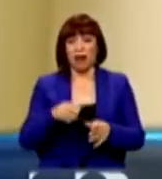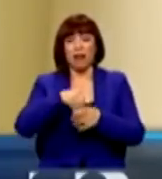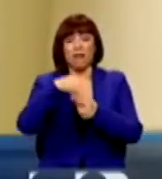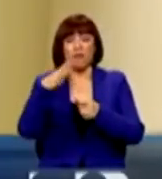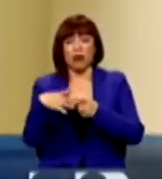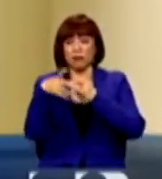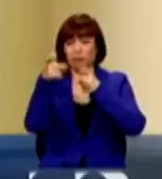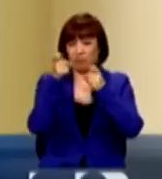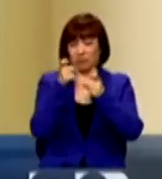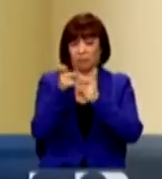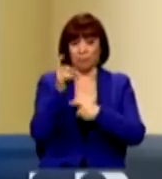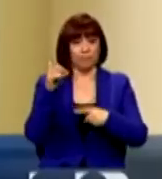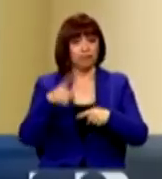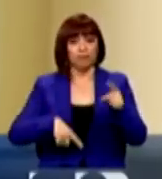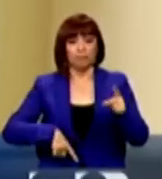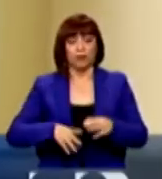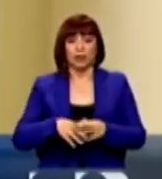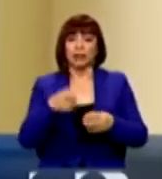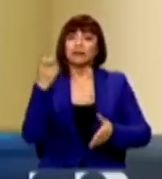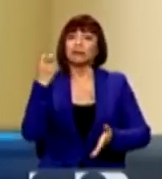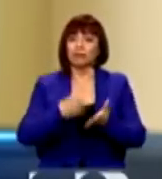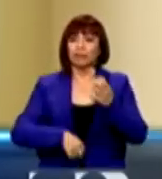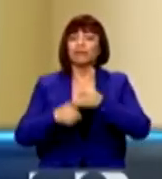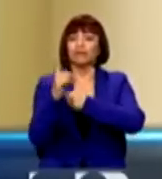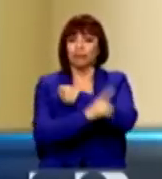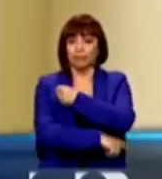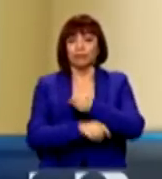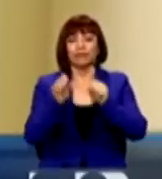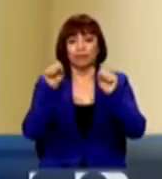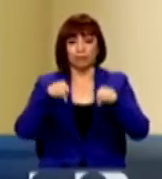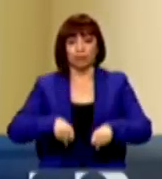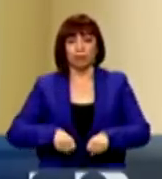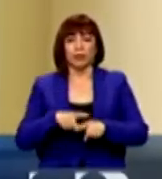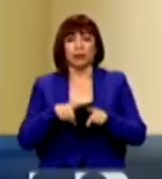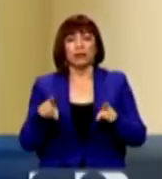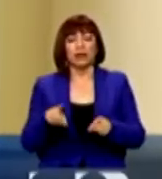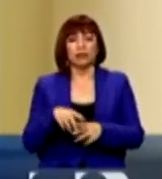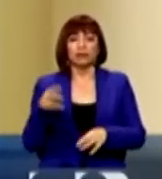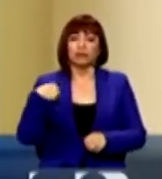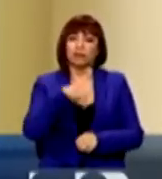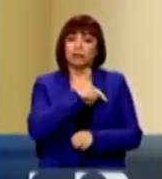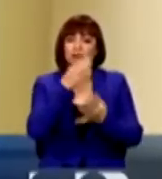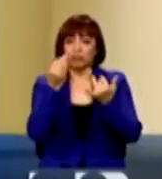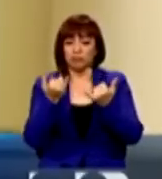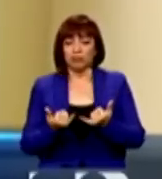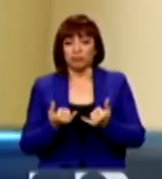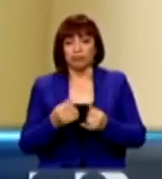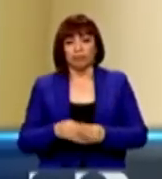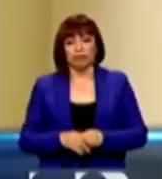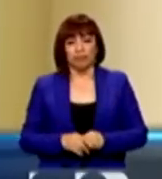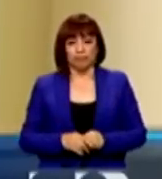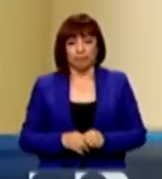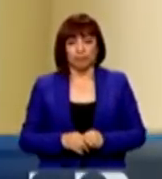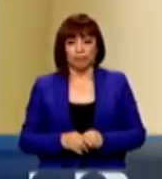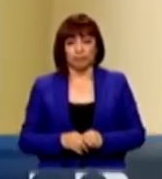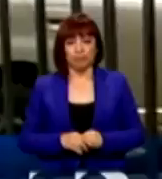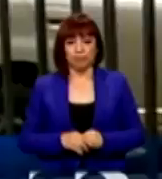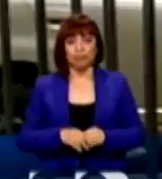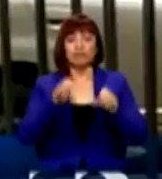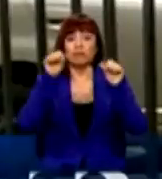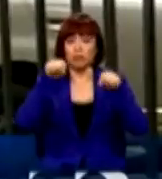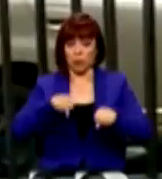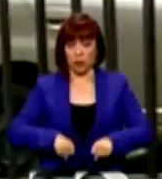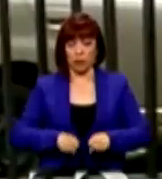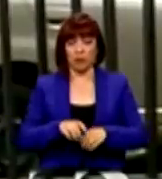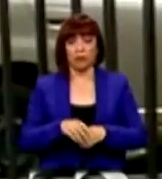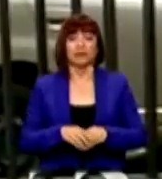un amplio catálogo de sanciones y que estamos dispuestos sin duda alguna a aplicarlas.